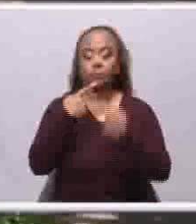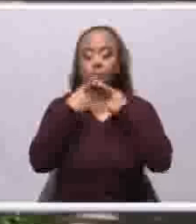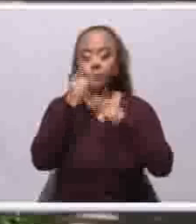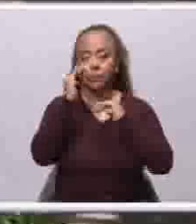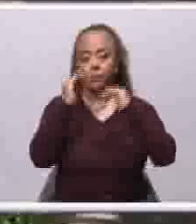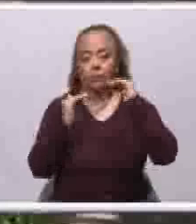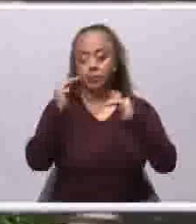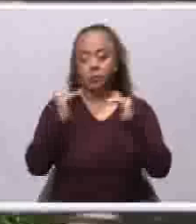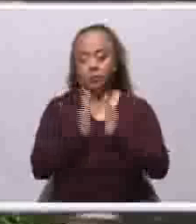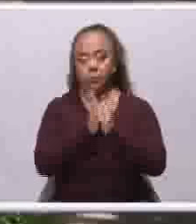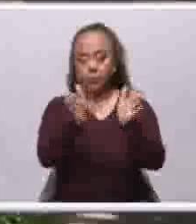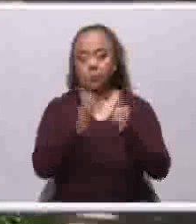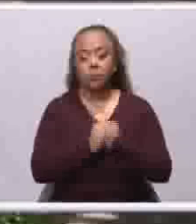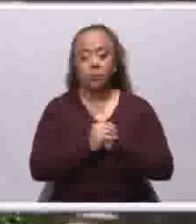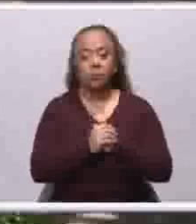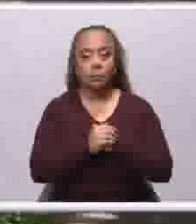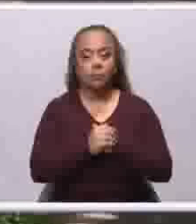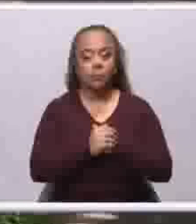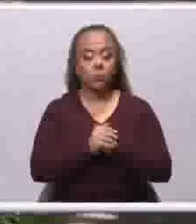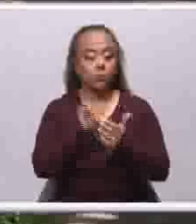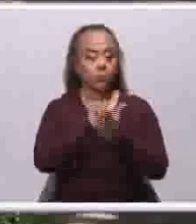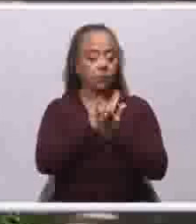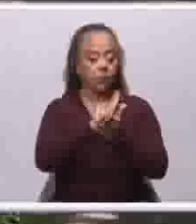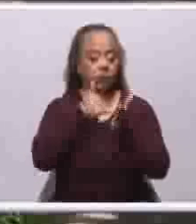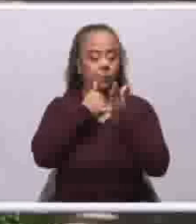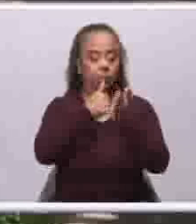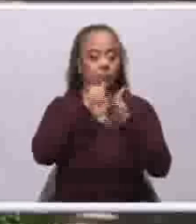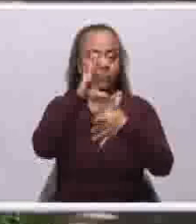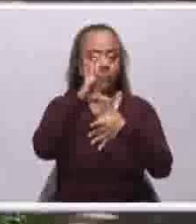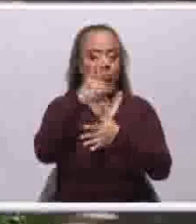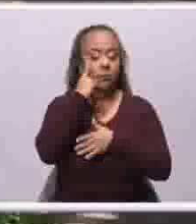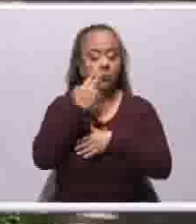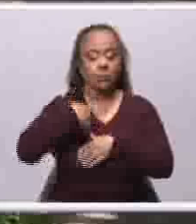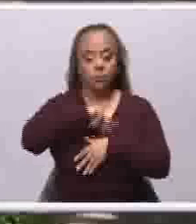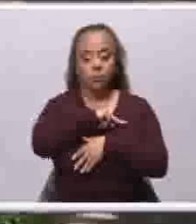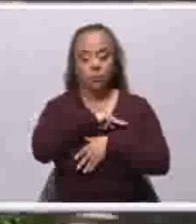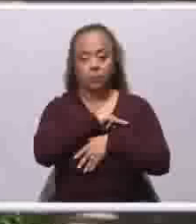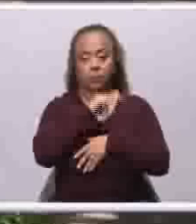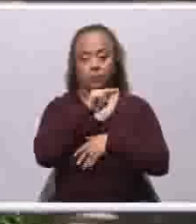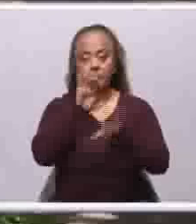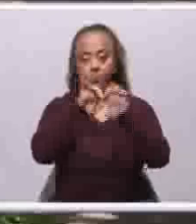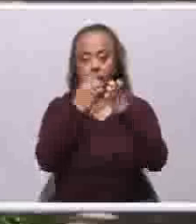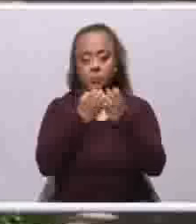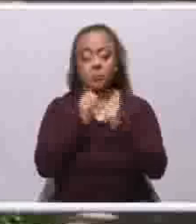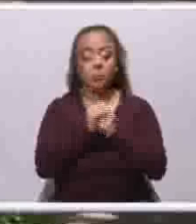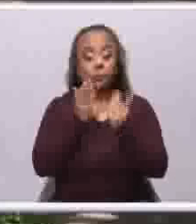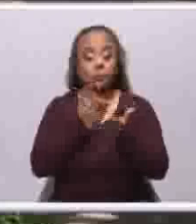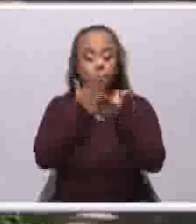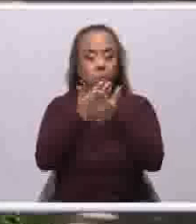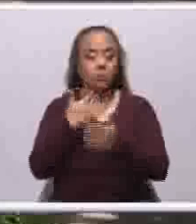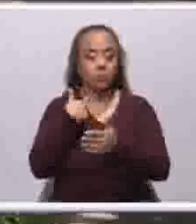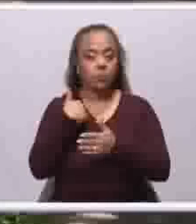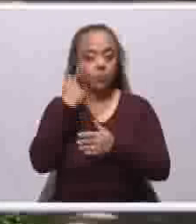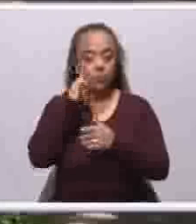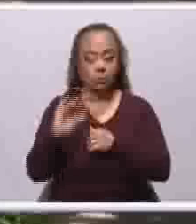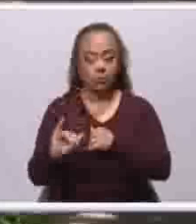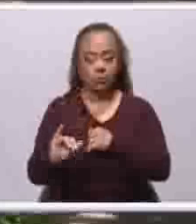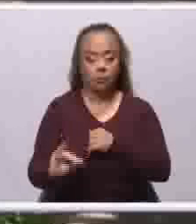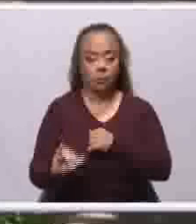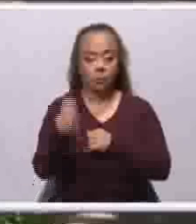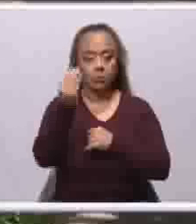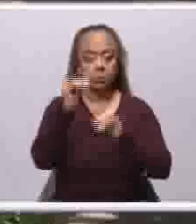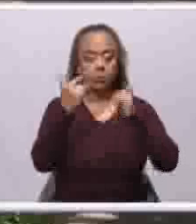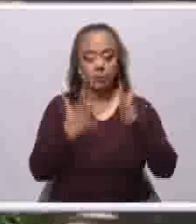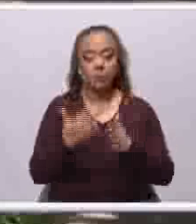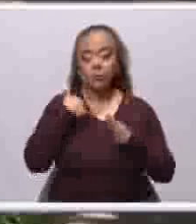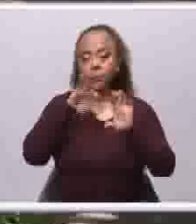balance un poco general de lo que ha sido esta copa América para nuestros seleccionados sobre todo el aporte que ha tenido para los jóvenes jugadores que